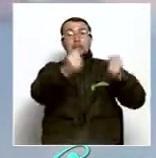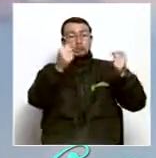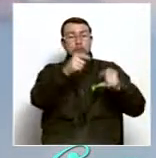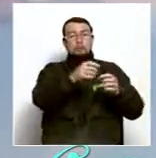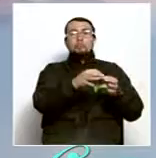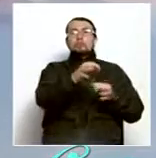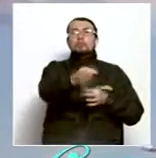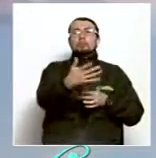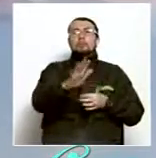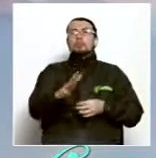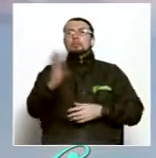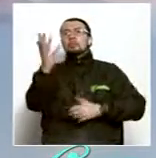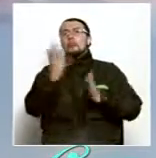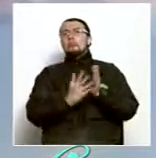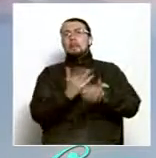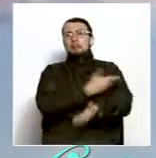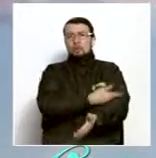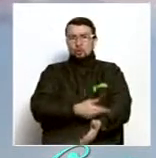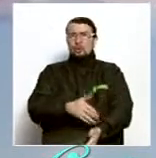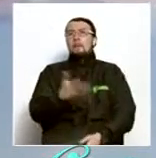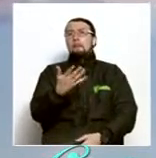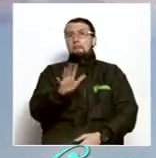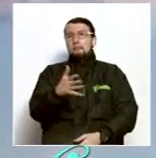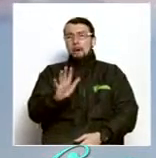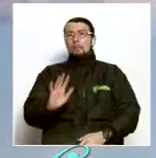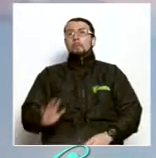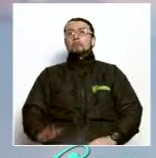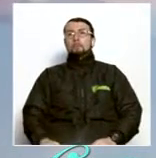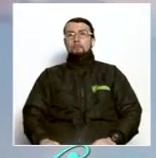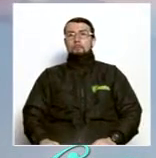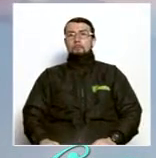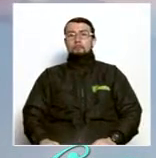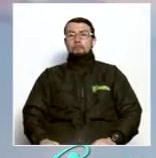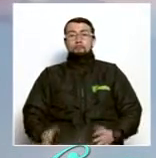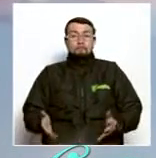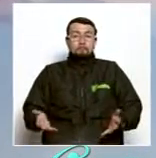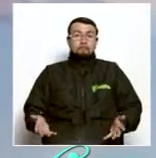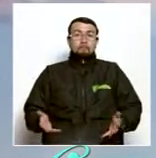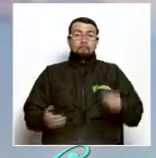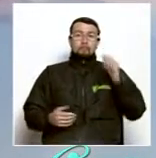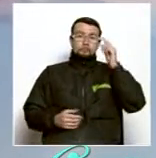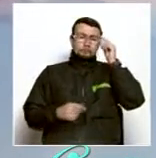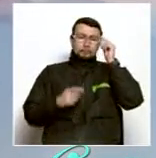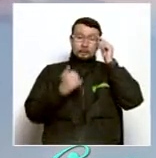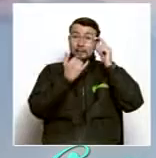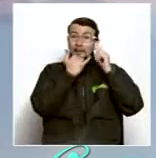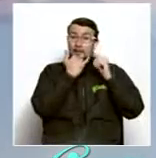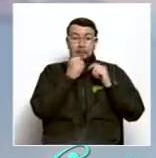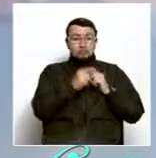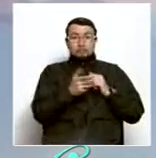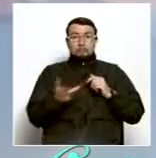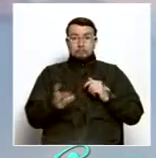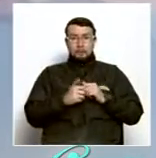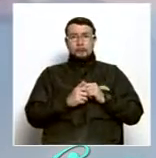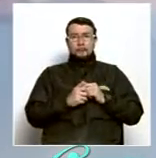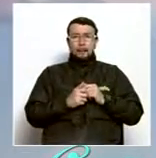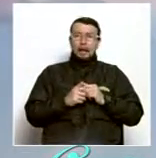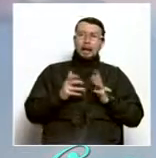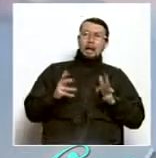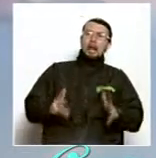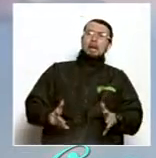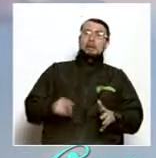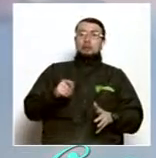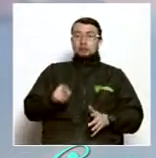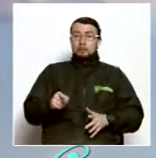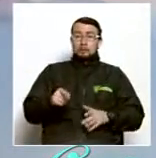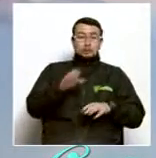costado 5.000 millones de pesos o más. Entonces, lo que uno dice, si los focos de contaminación